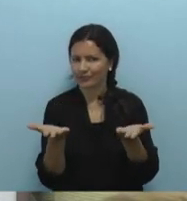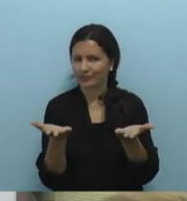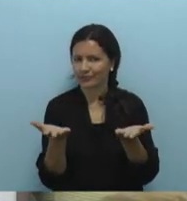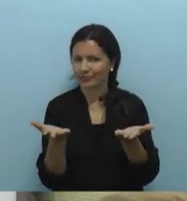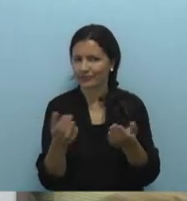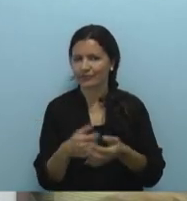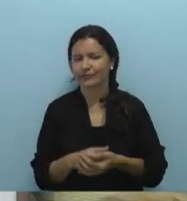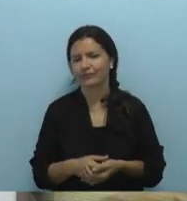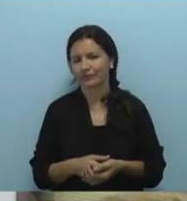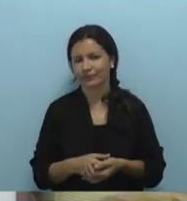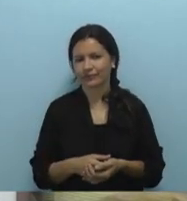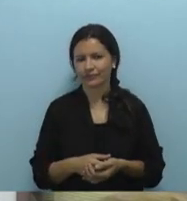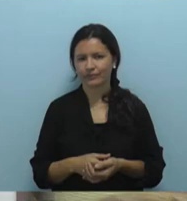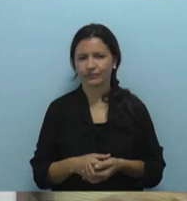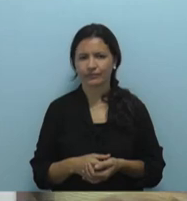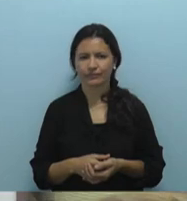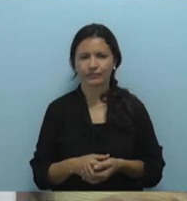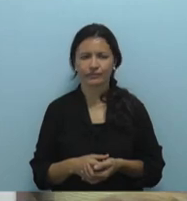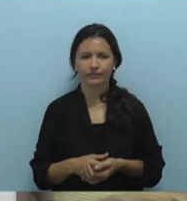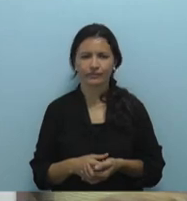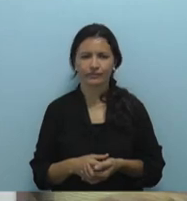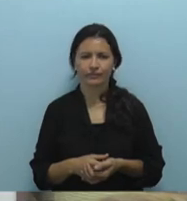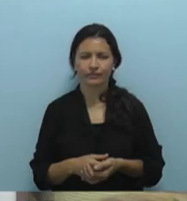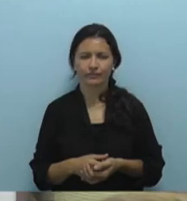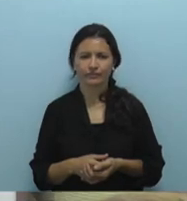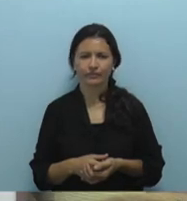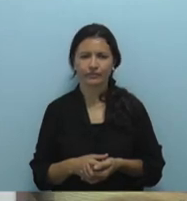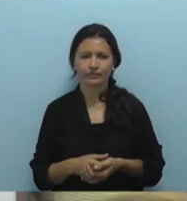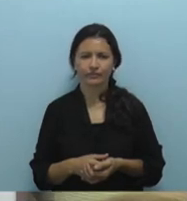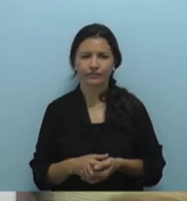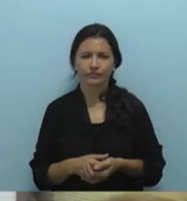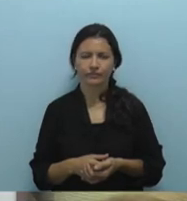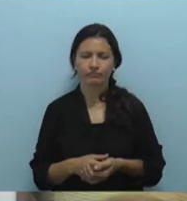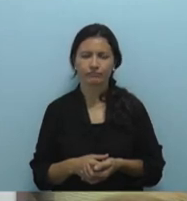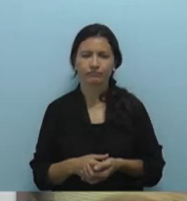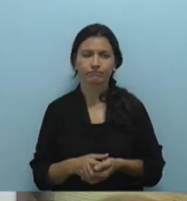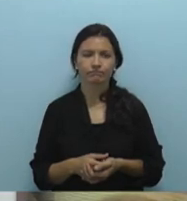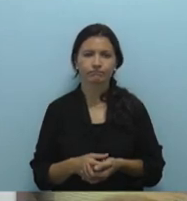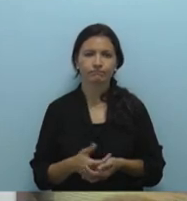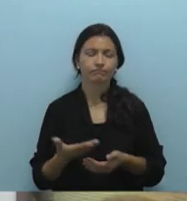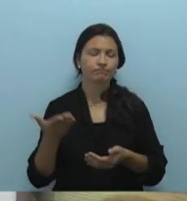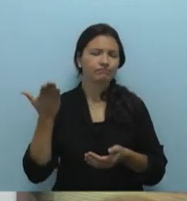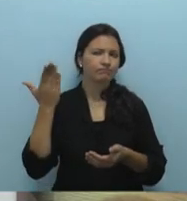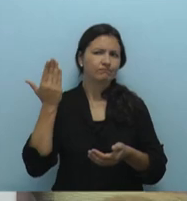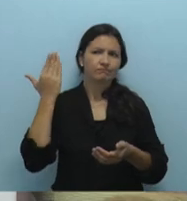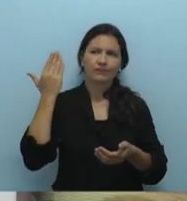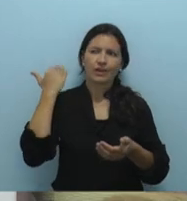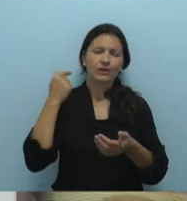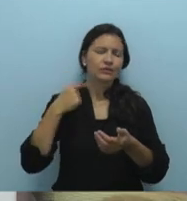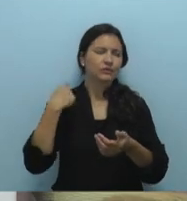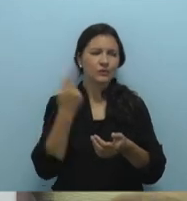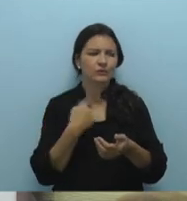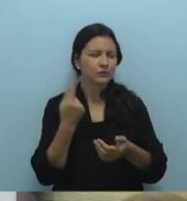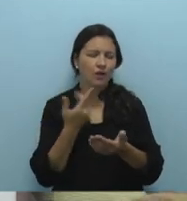que podían ser involucrados, que podían estar investigados. Hace mucho tiempo que venimos insistiendo con la